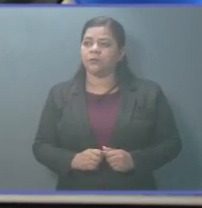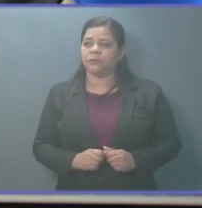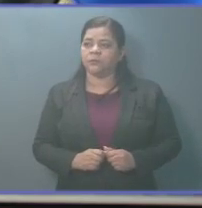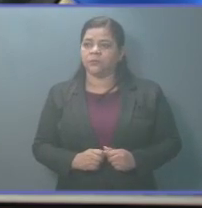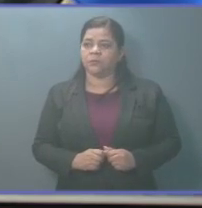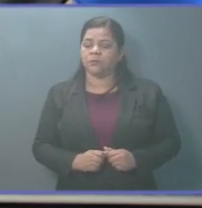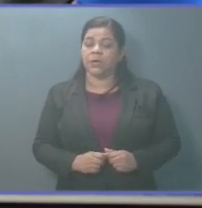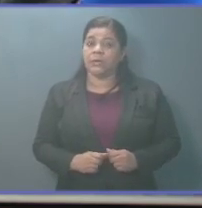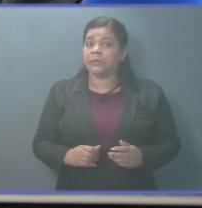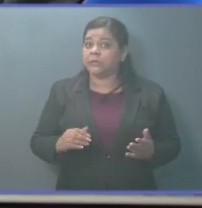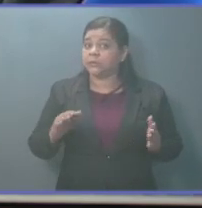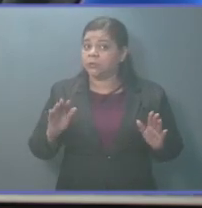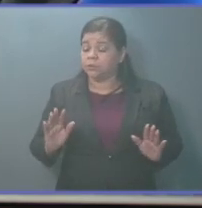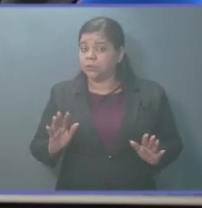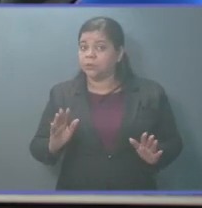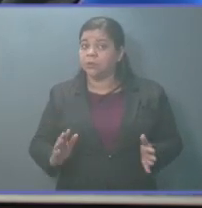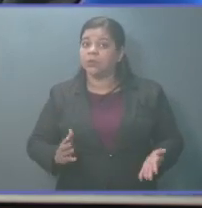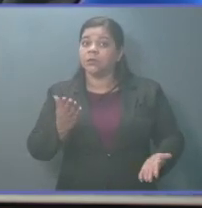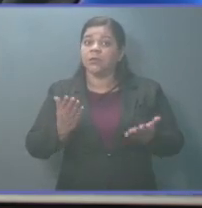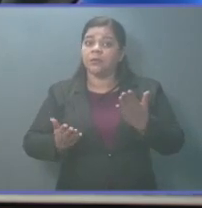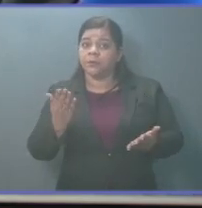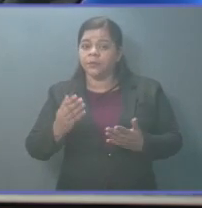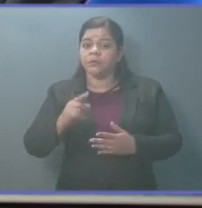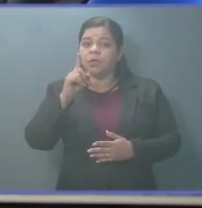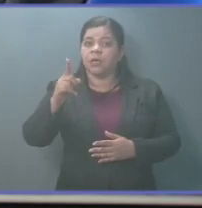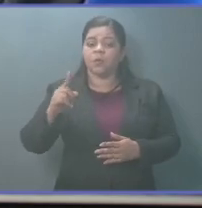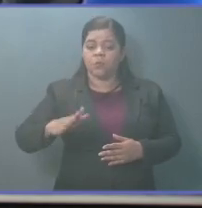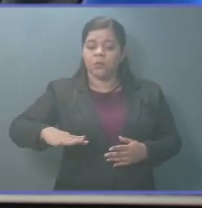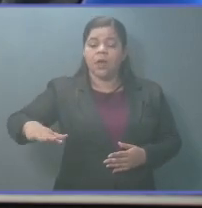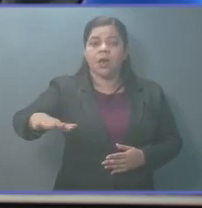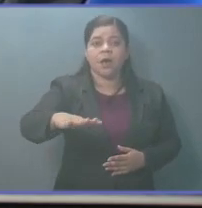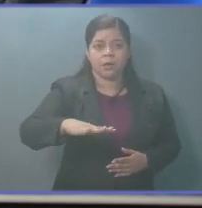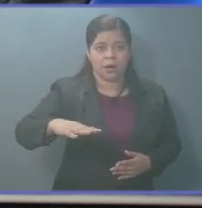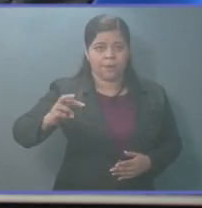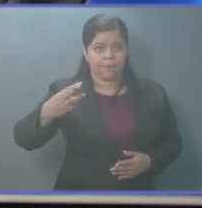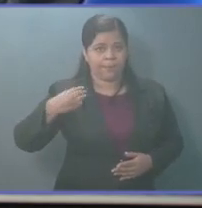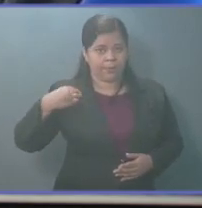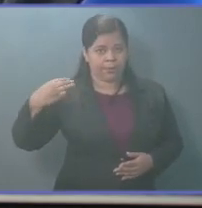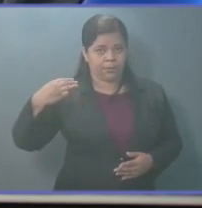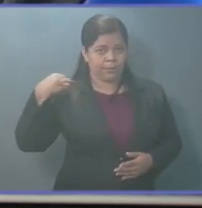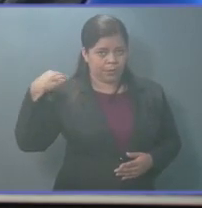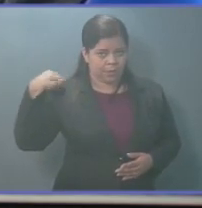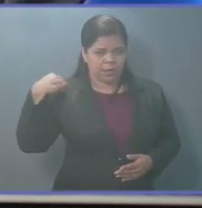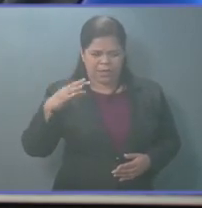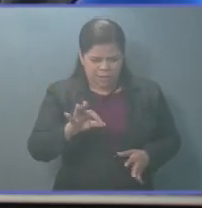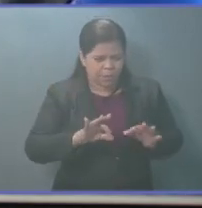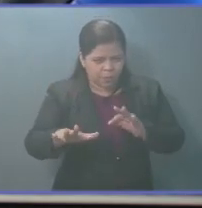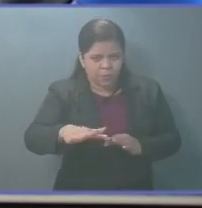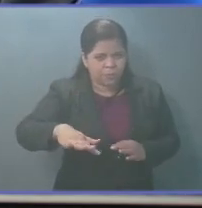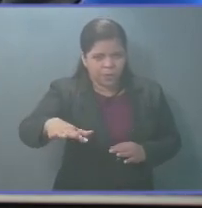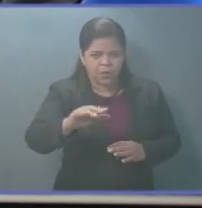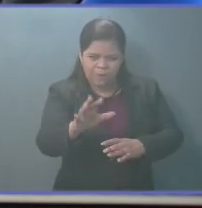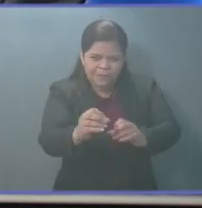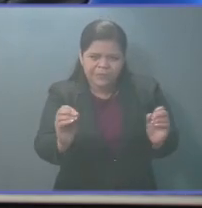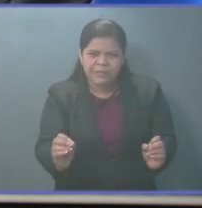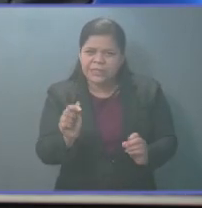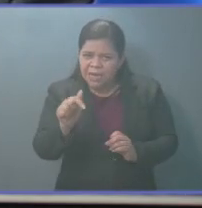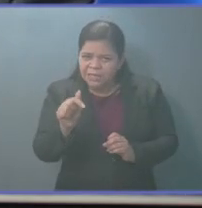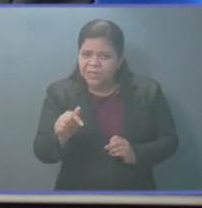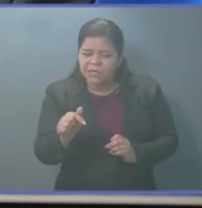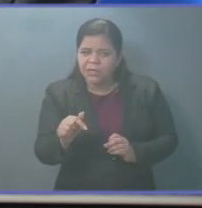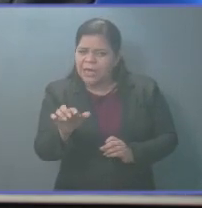si existe en alguna unidad militar, en alguna instancia, en alguna oficina de la Fuerza